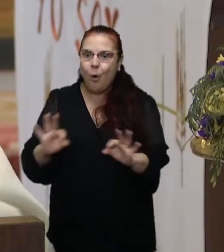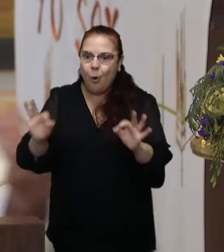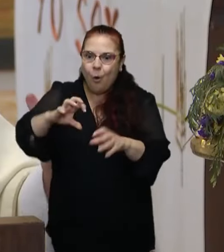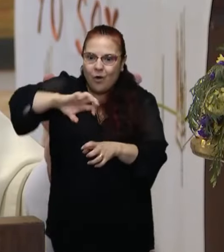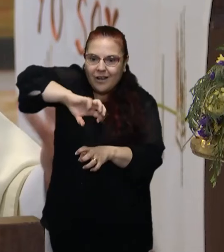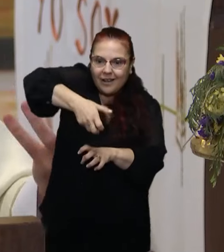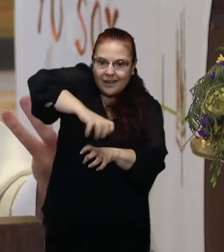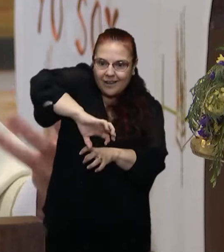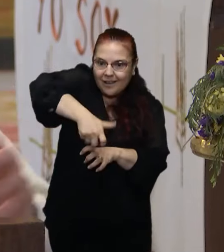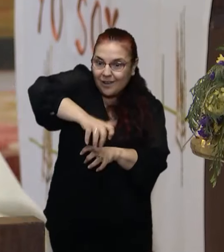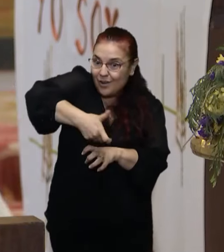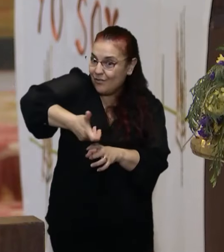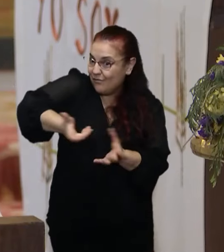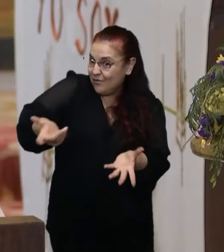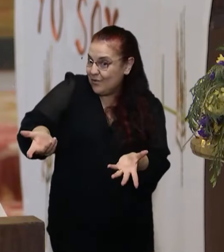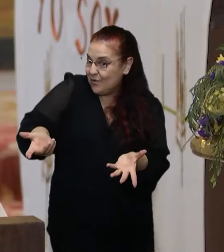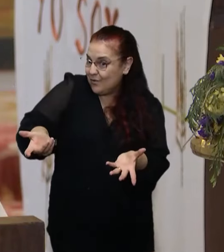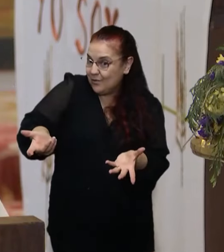sale el agua, pero él